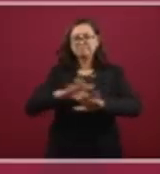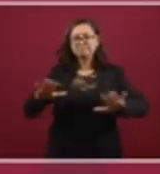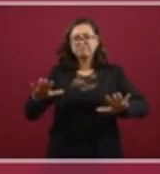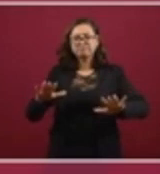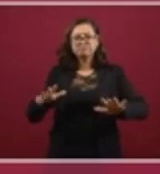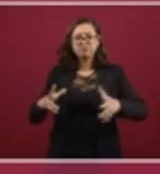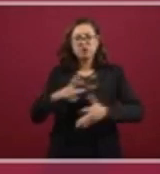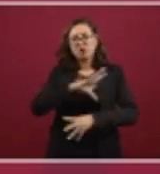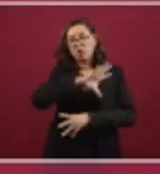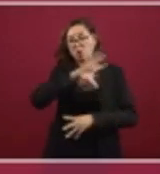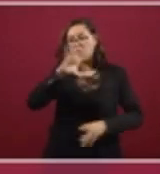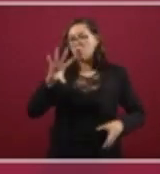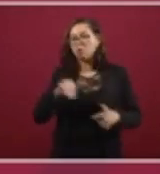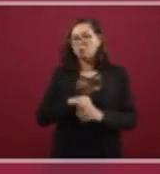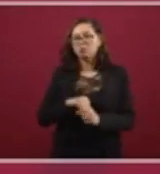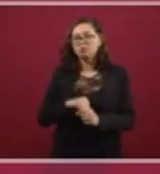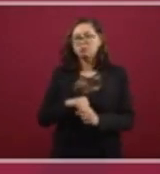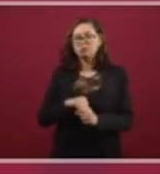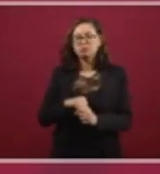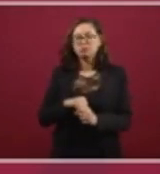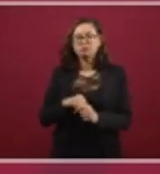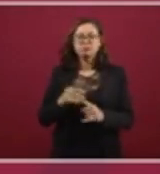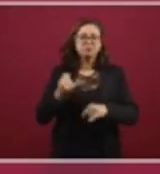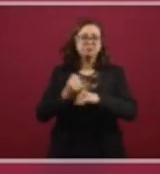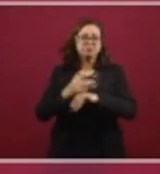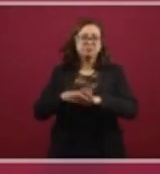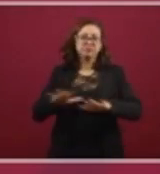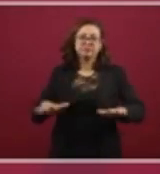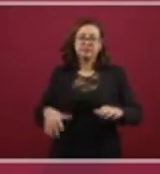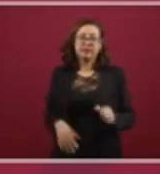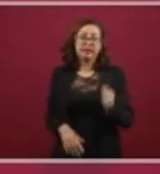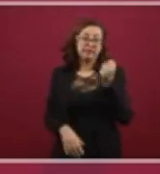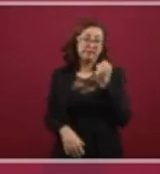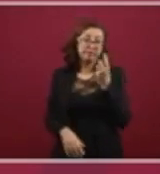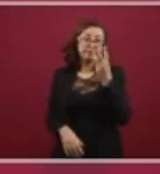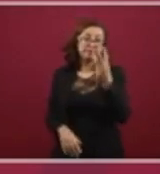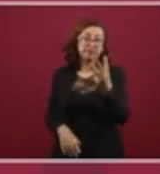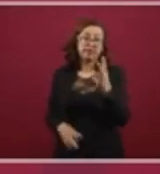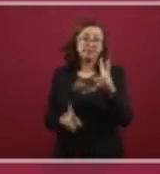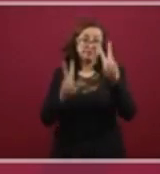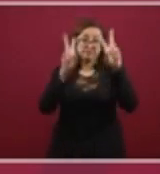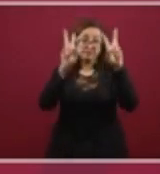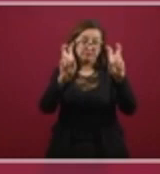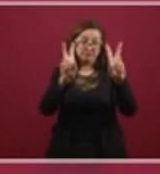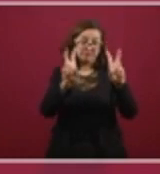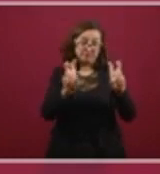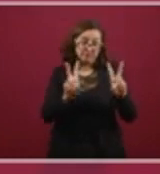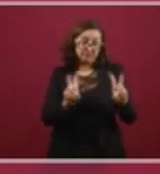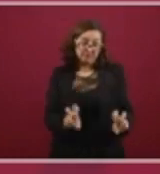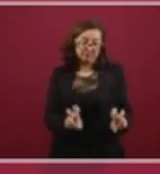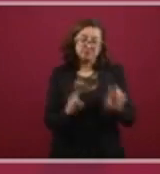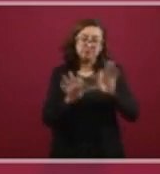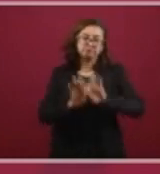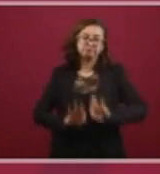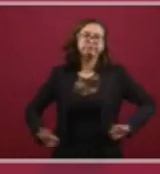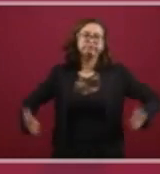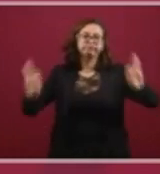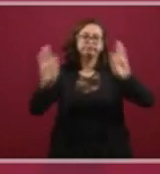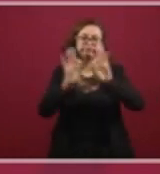amplia, porque se trataron 3 temas